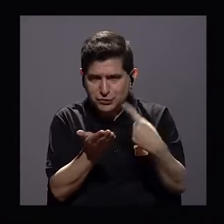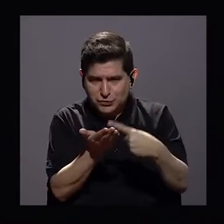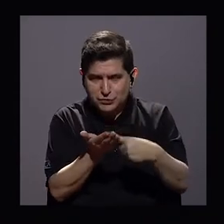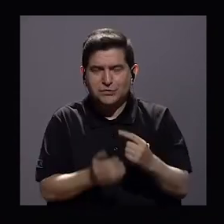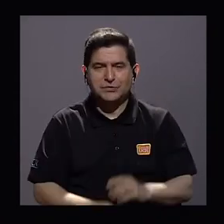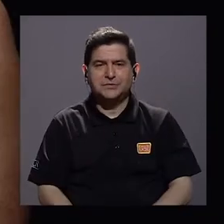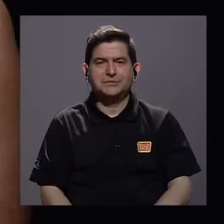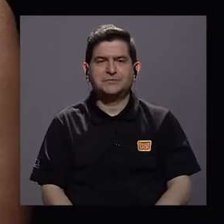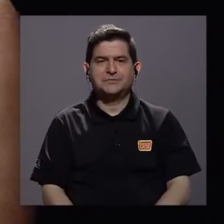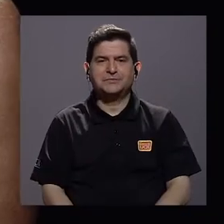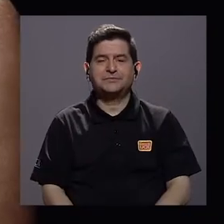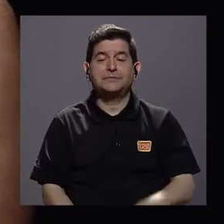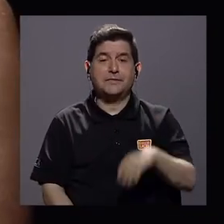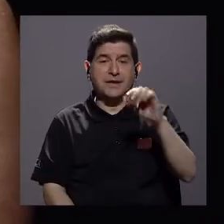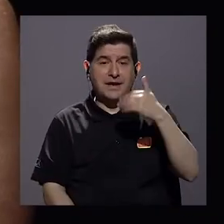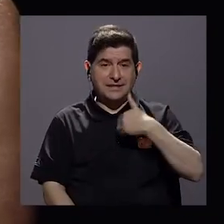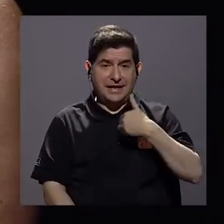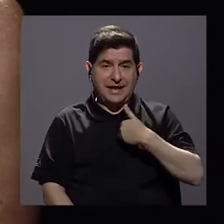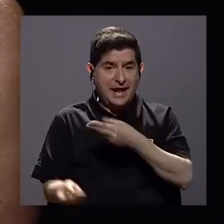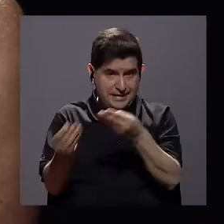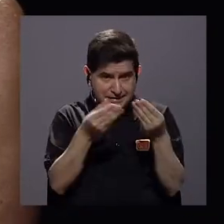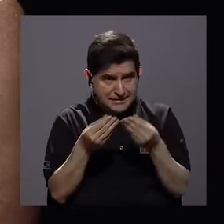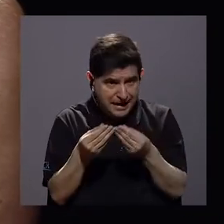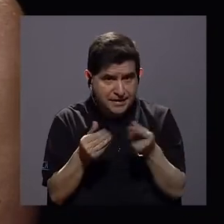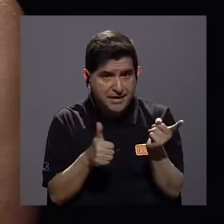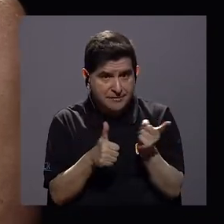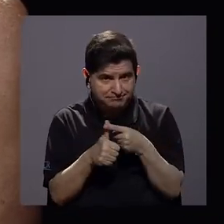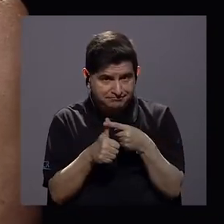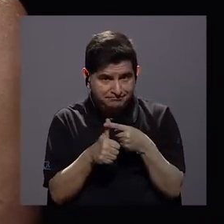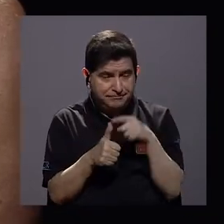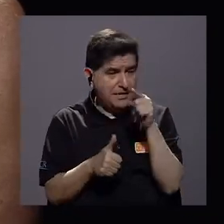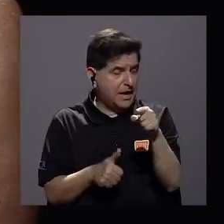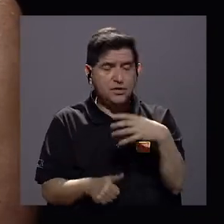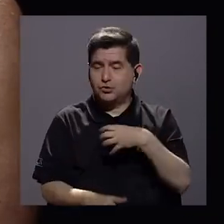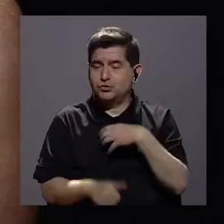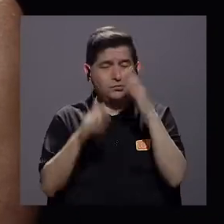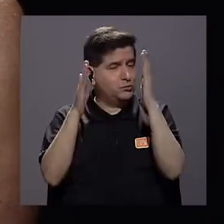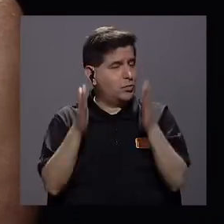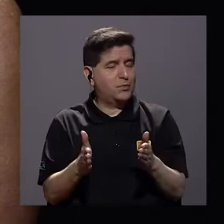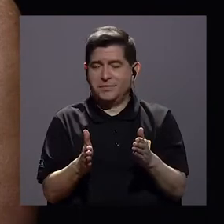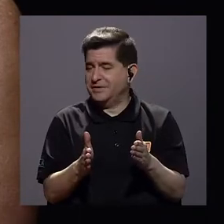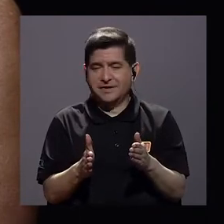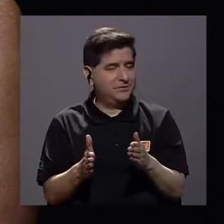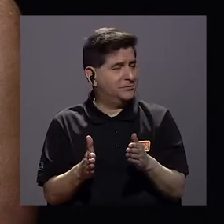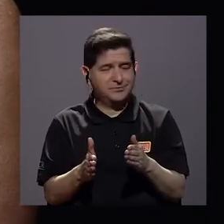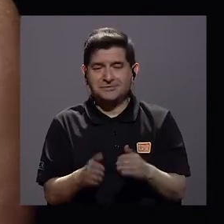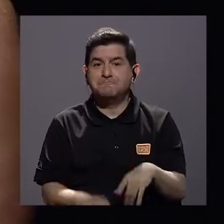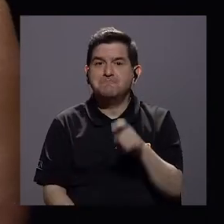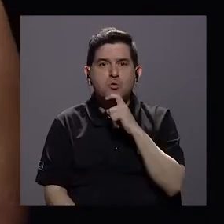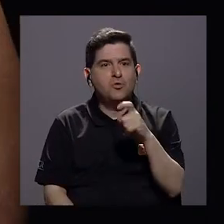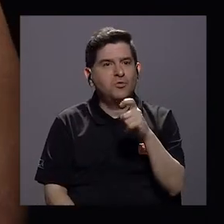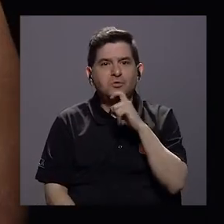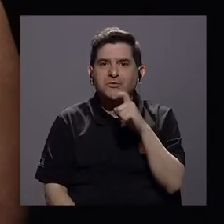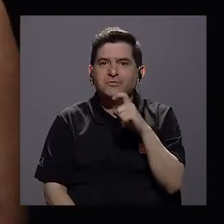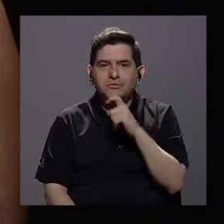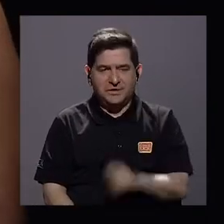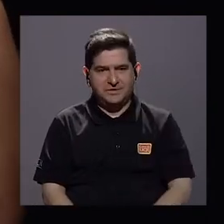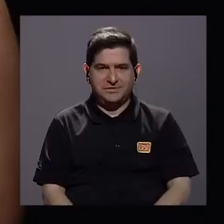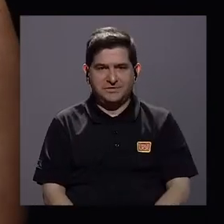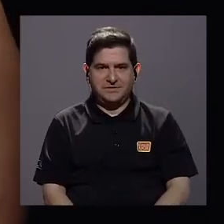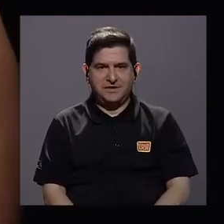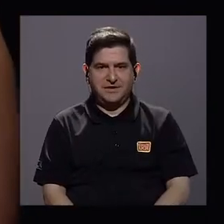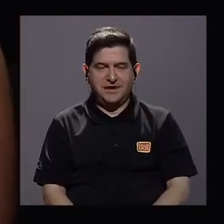comentario ampliado. Perfecto. Tenencia a la tierra, el primero. Ellos no son dueños de su propia tierra. Entonces es muy difícil, ¿verdad?,